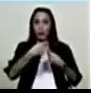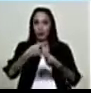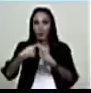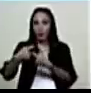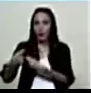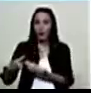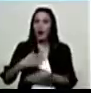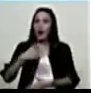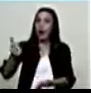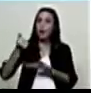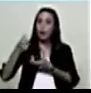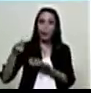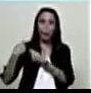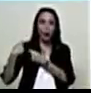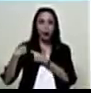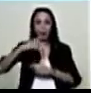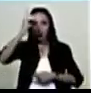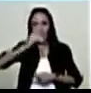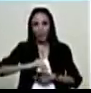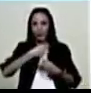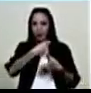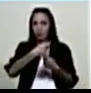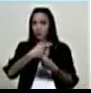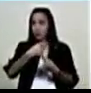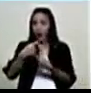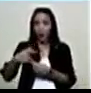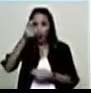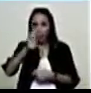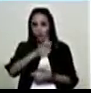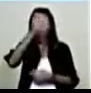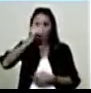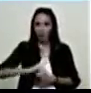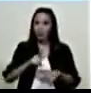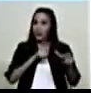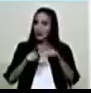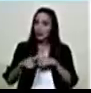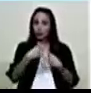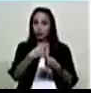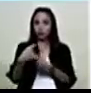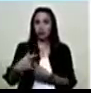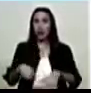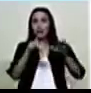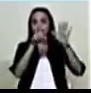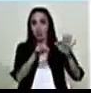Gregorio Hernández del carnet de la patria para las personas con alguna discapacidad. Ya se ha hecho efectivo a